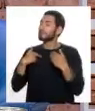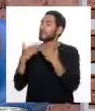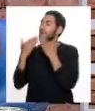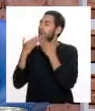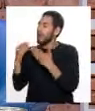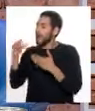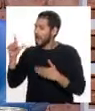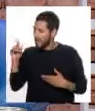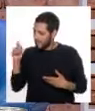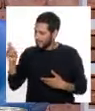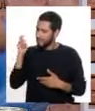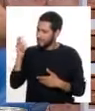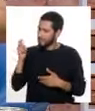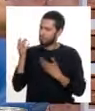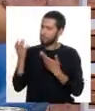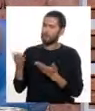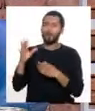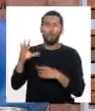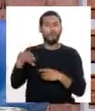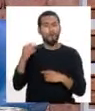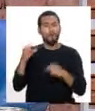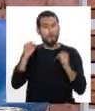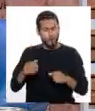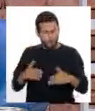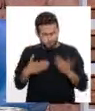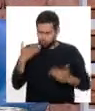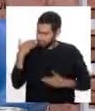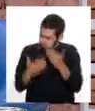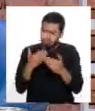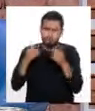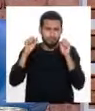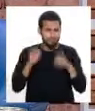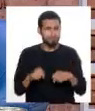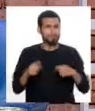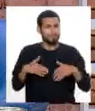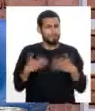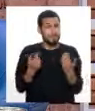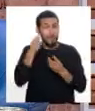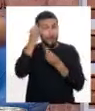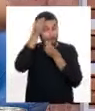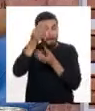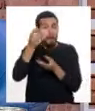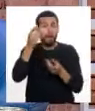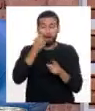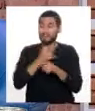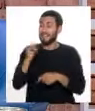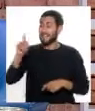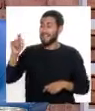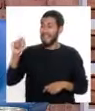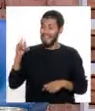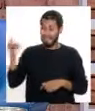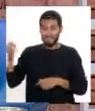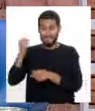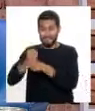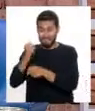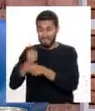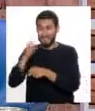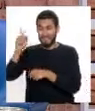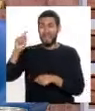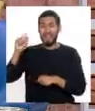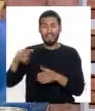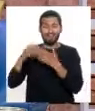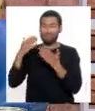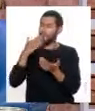a ti, Gladys, por ese testimonio, porque podemos salir adelante si tenemos la información adecuada. Y a ti, Tania, por la labor que estás realizando allá en el